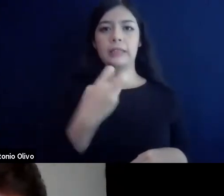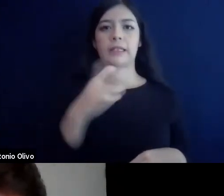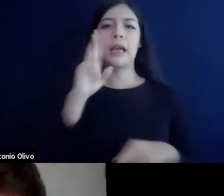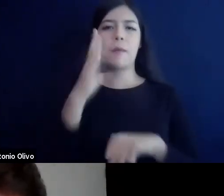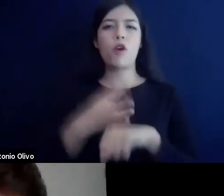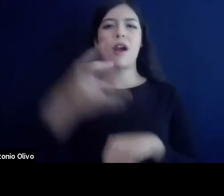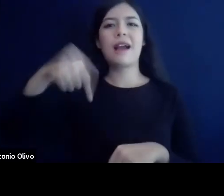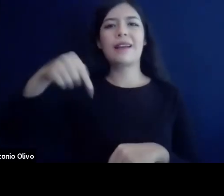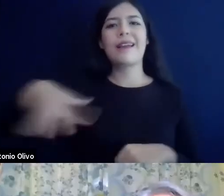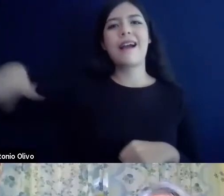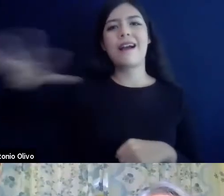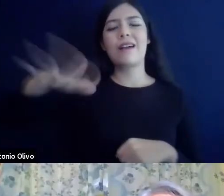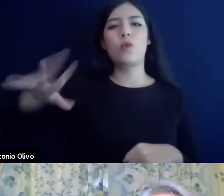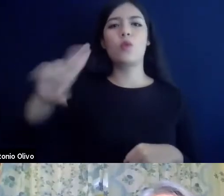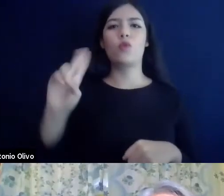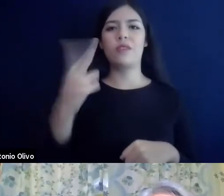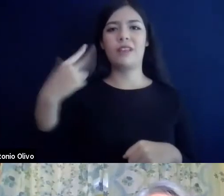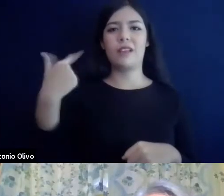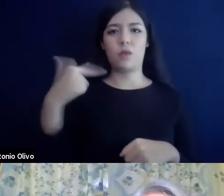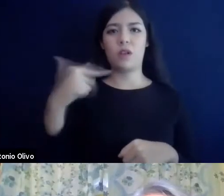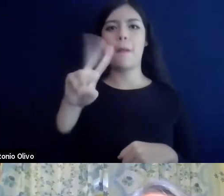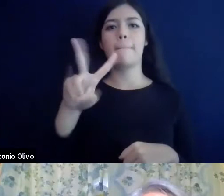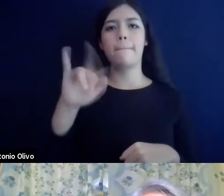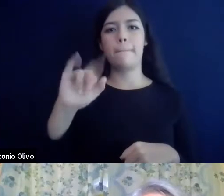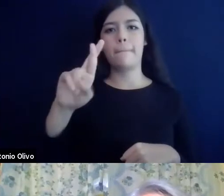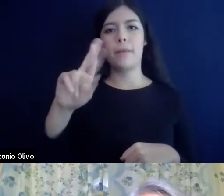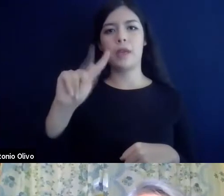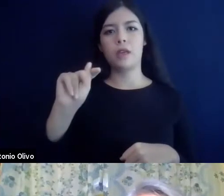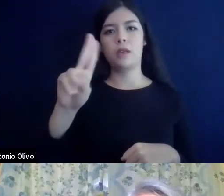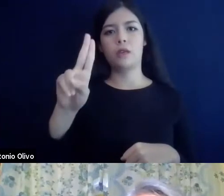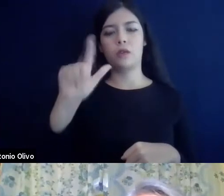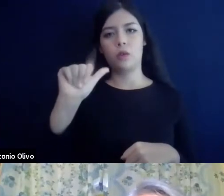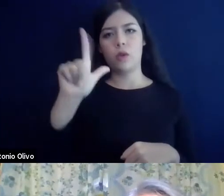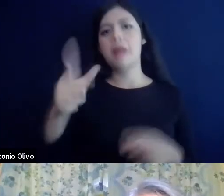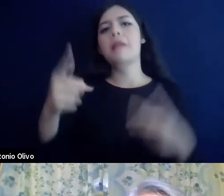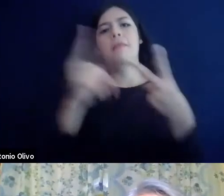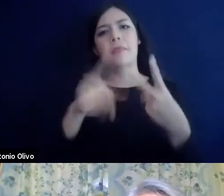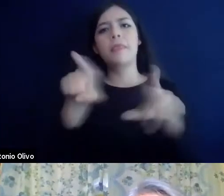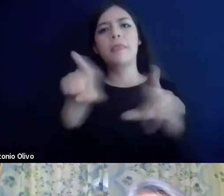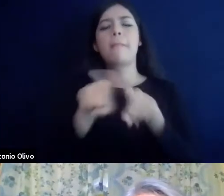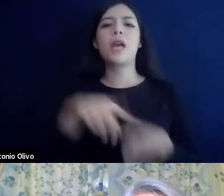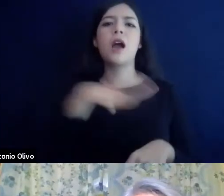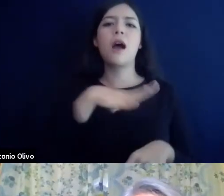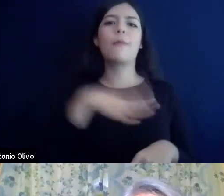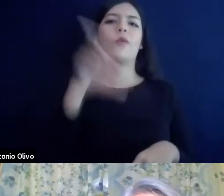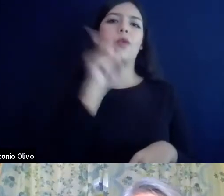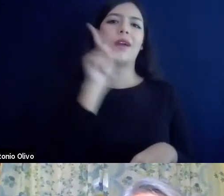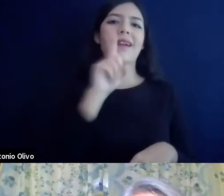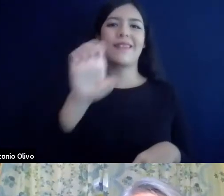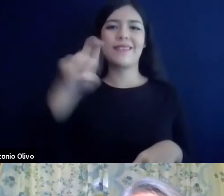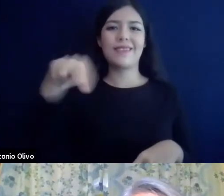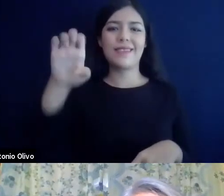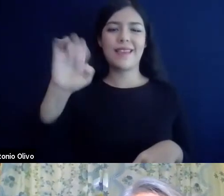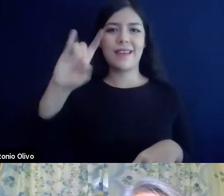También, bueno, ustedes también bien conocen a Eneida, pero también nos va a comentar, hemos escuchado en otras ocasiones